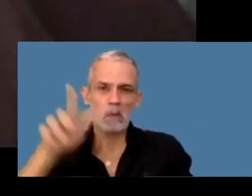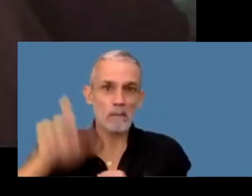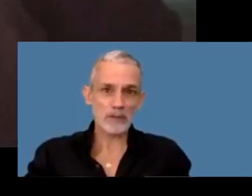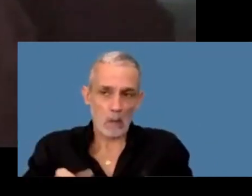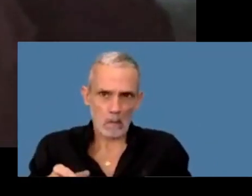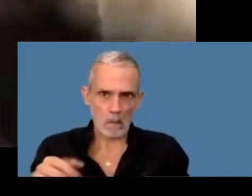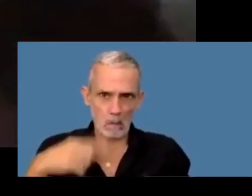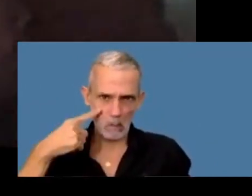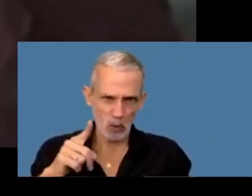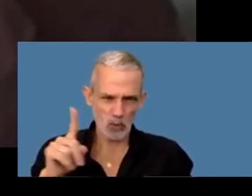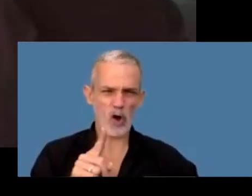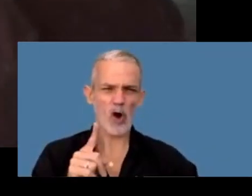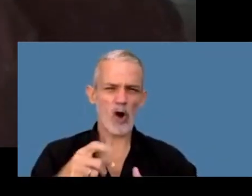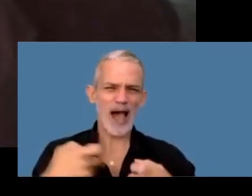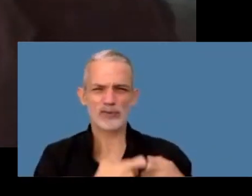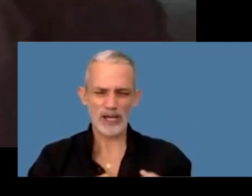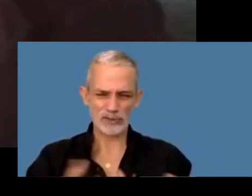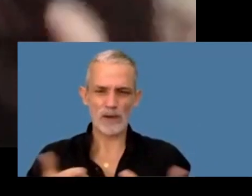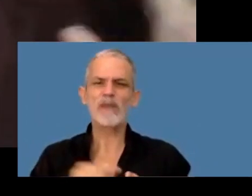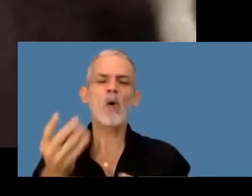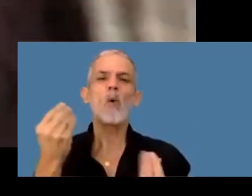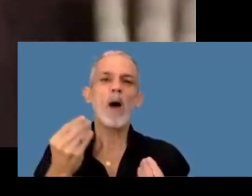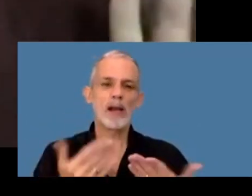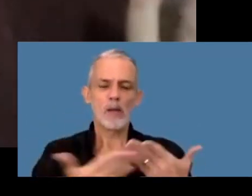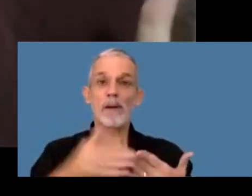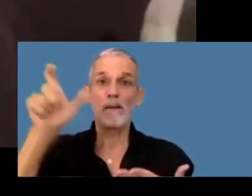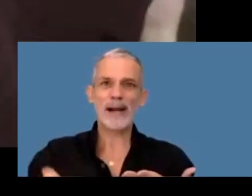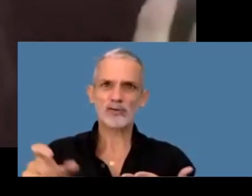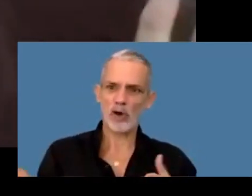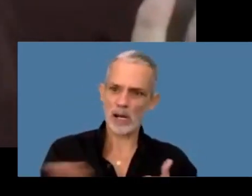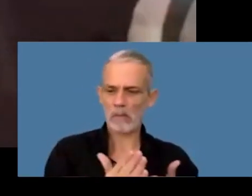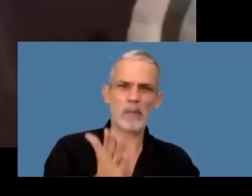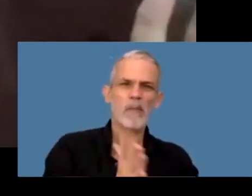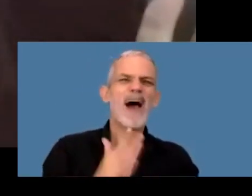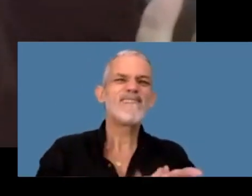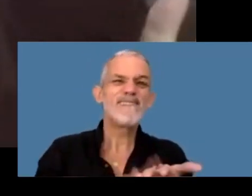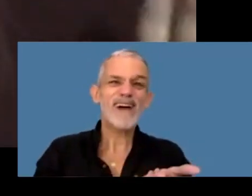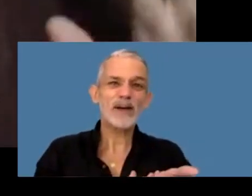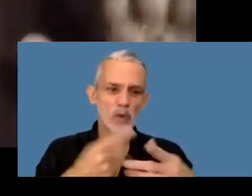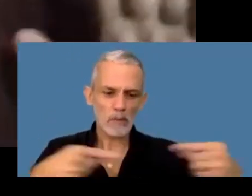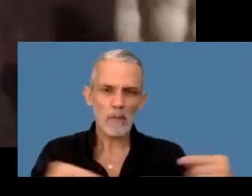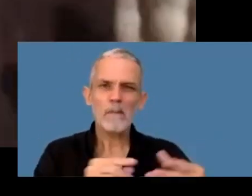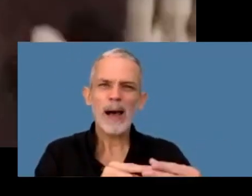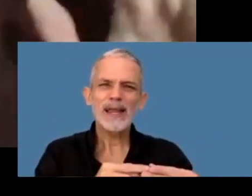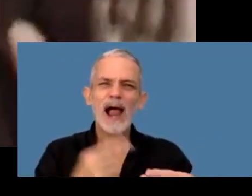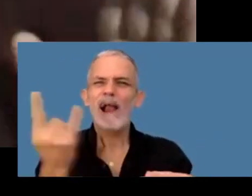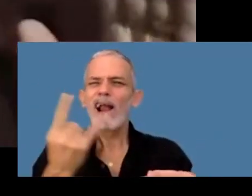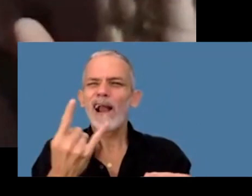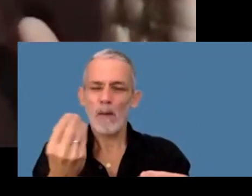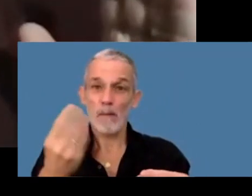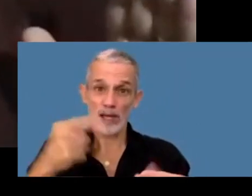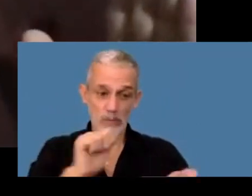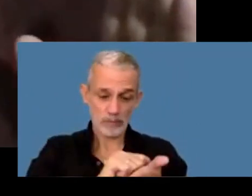el impuesto, yo presento las declaraciones juradas y me tomo el lapso que me permite la norma de 2 años